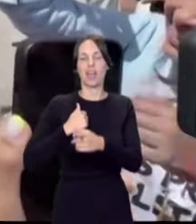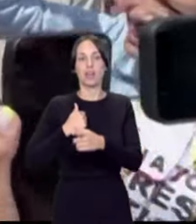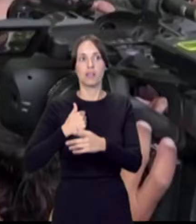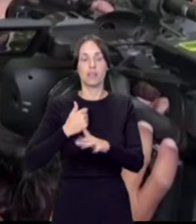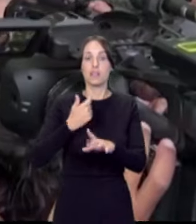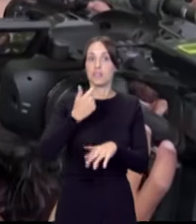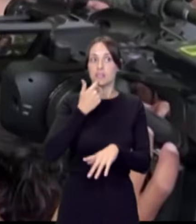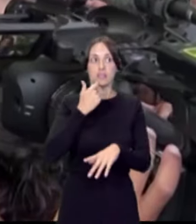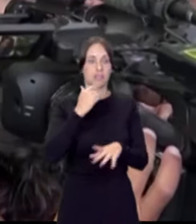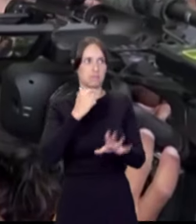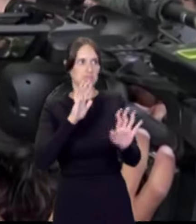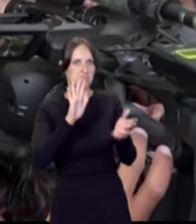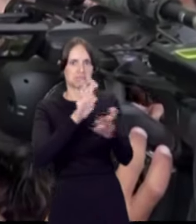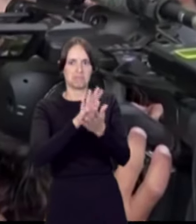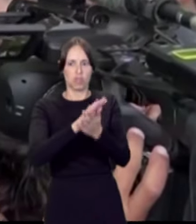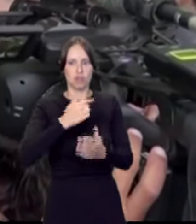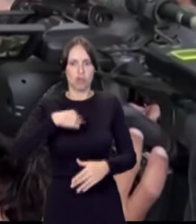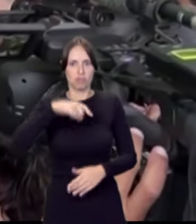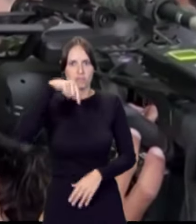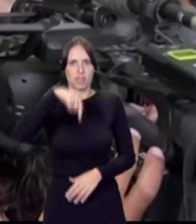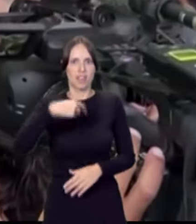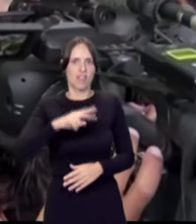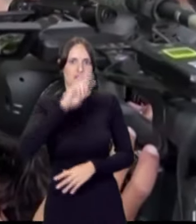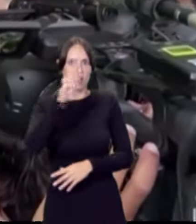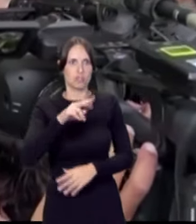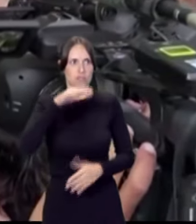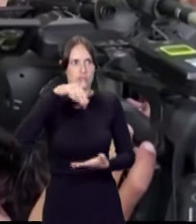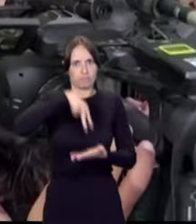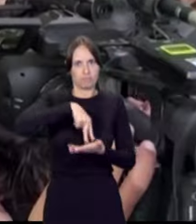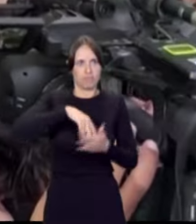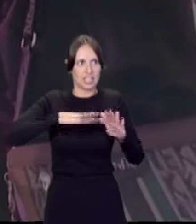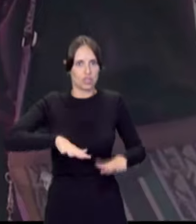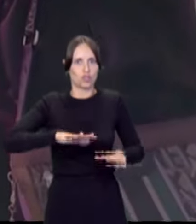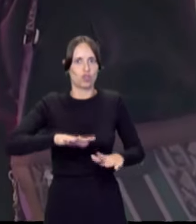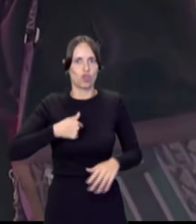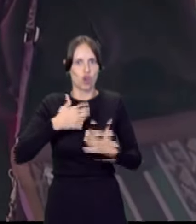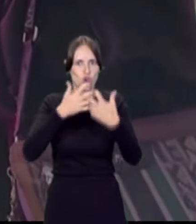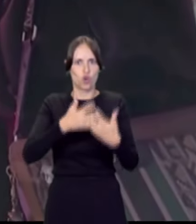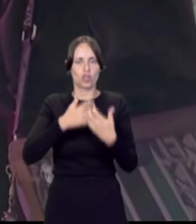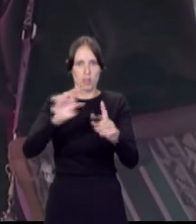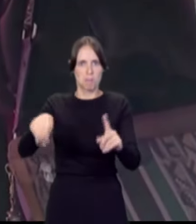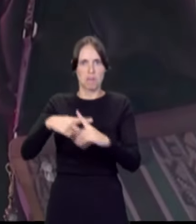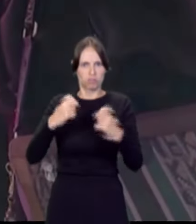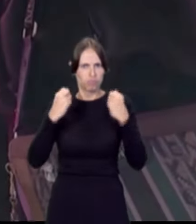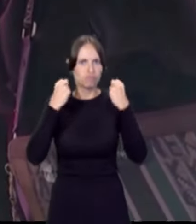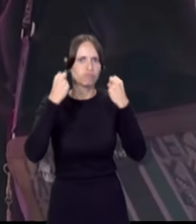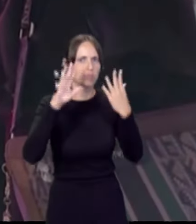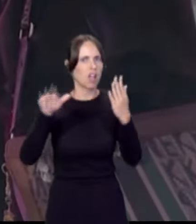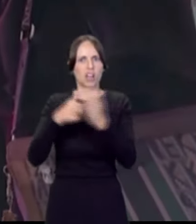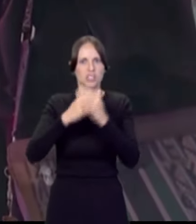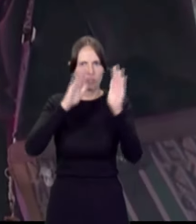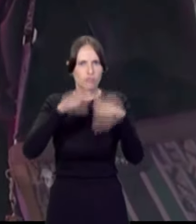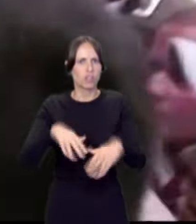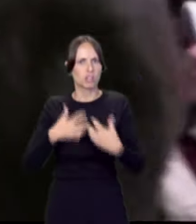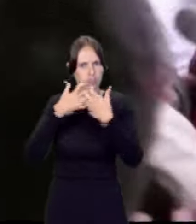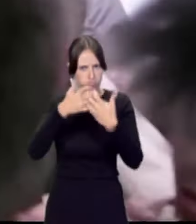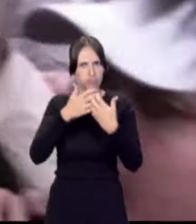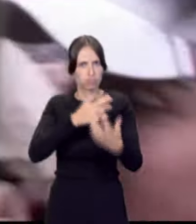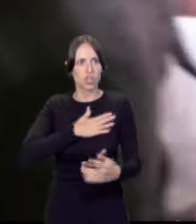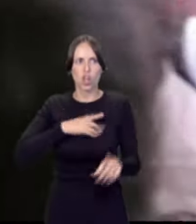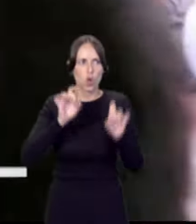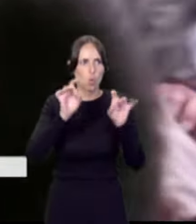asegurando estar en el país, luchando y decidida como el resto de los ciudadanos a avanzar hasta el final. Atribuyó las palabras del presidente